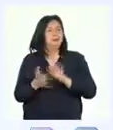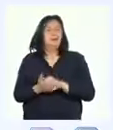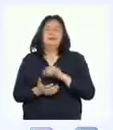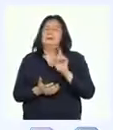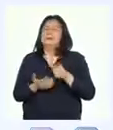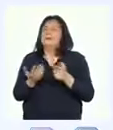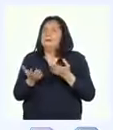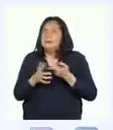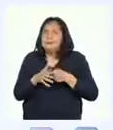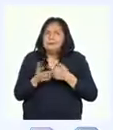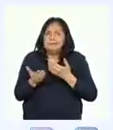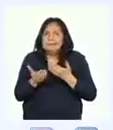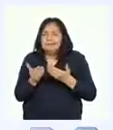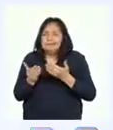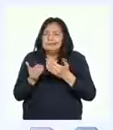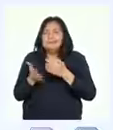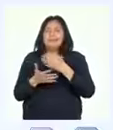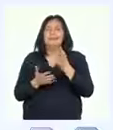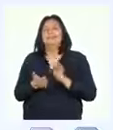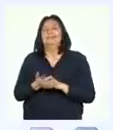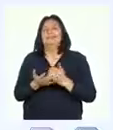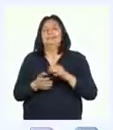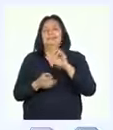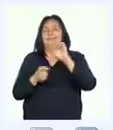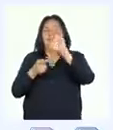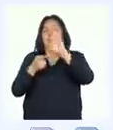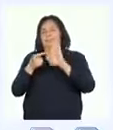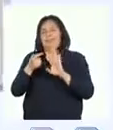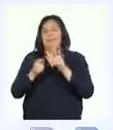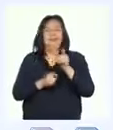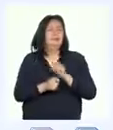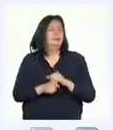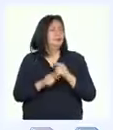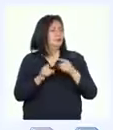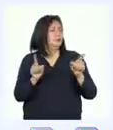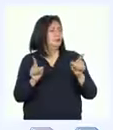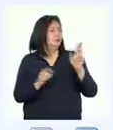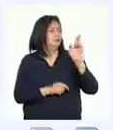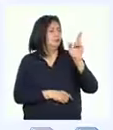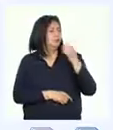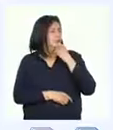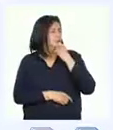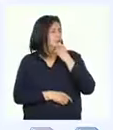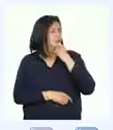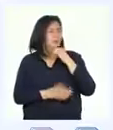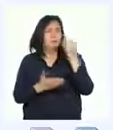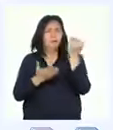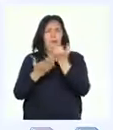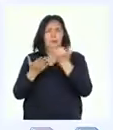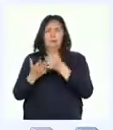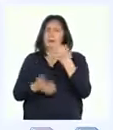quienes recién nos estamos acercando al fascinante mundo de las fracciones. Pero, profesora, ¿los